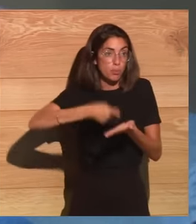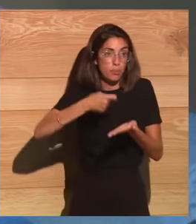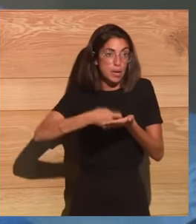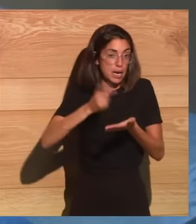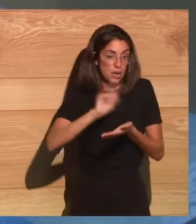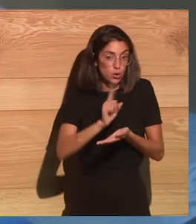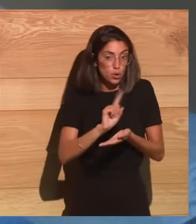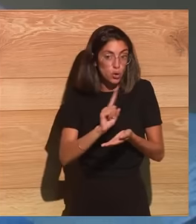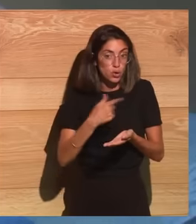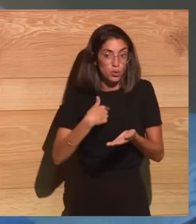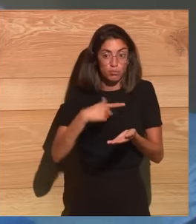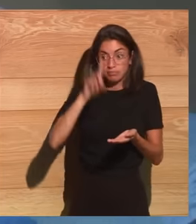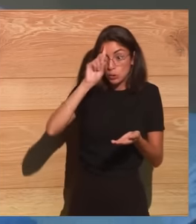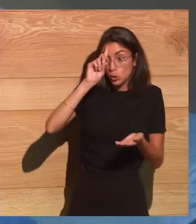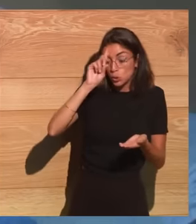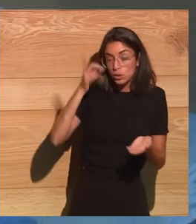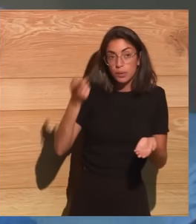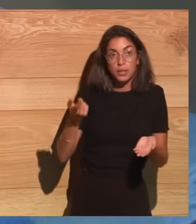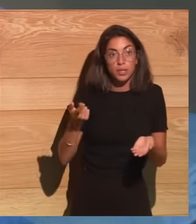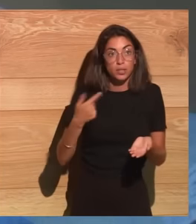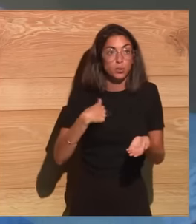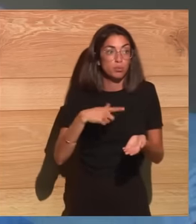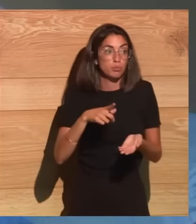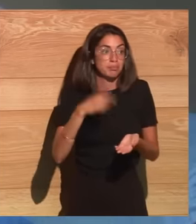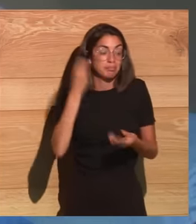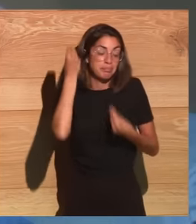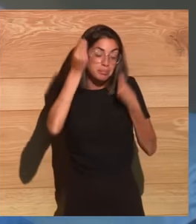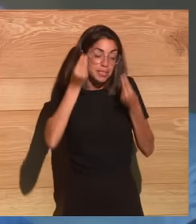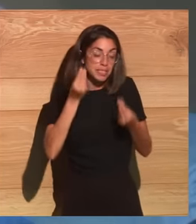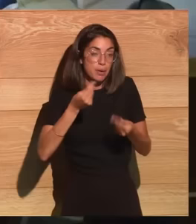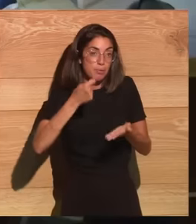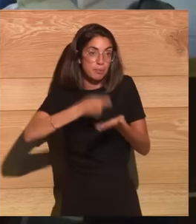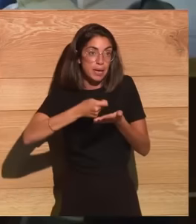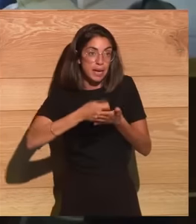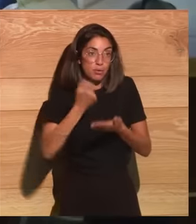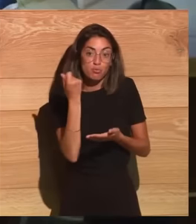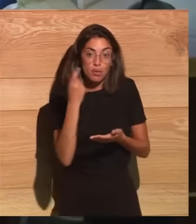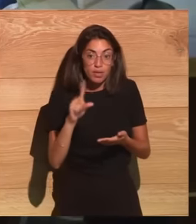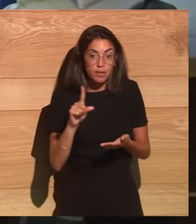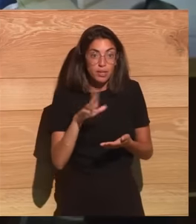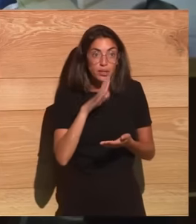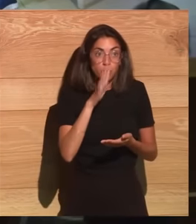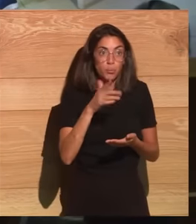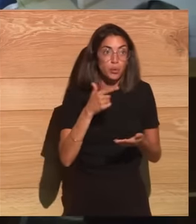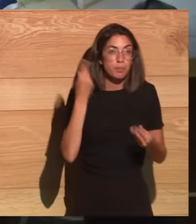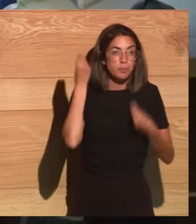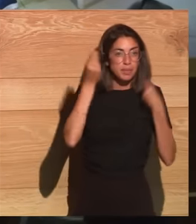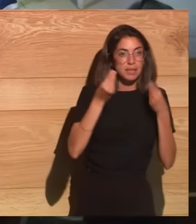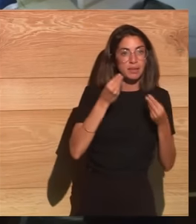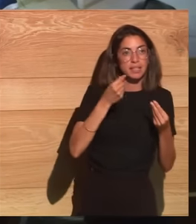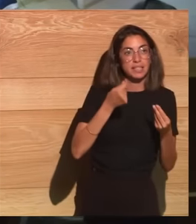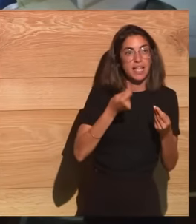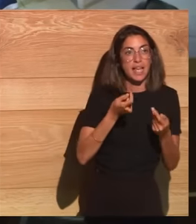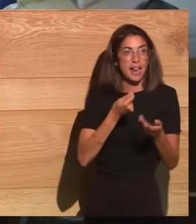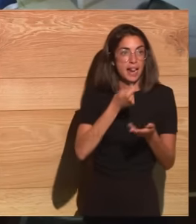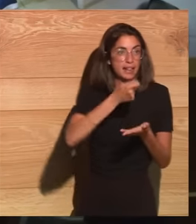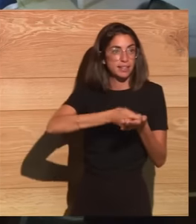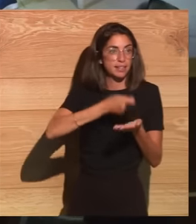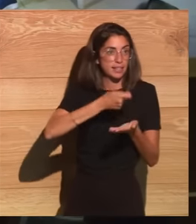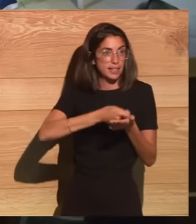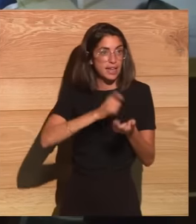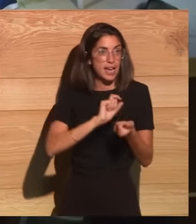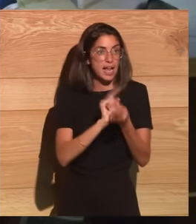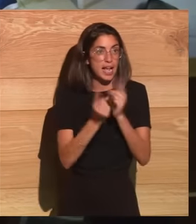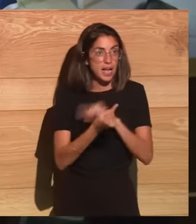el seguro del coche pagado. Ignorabas que había que pagarlo, seguramente. Ignorabas que el dinero se intercambia por bienes y servicios.